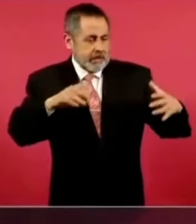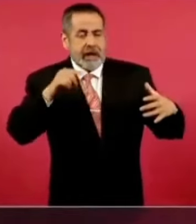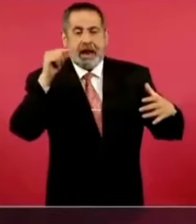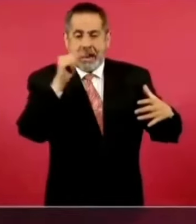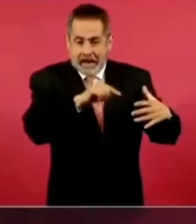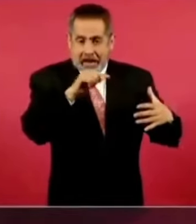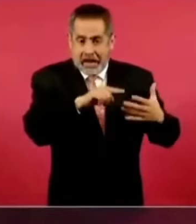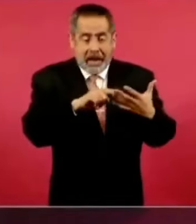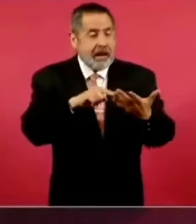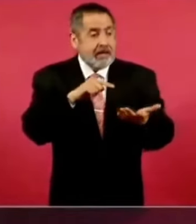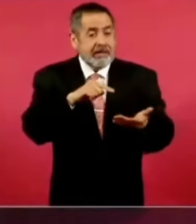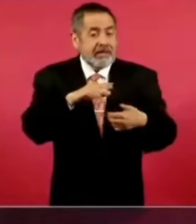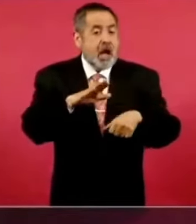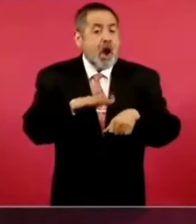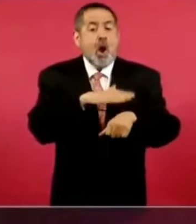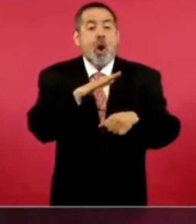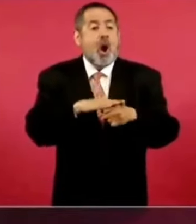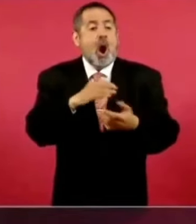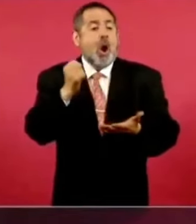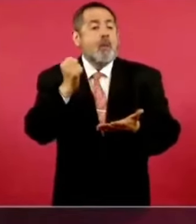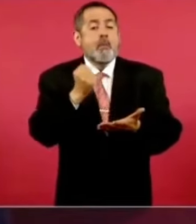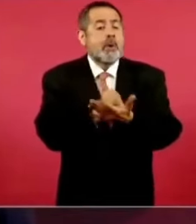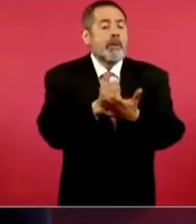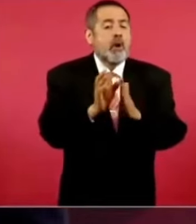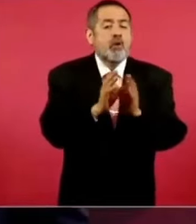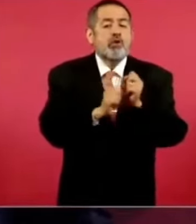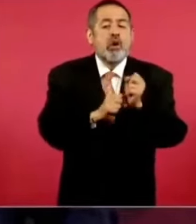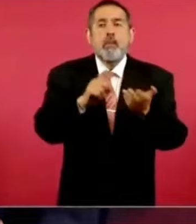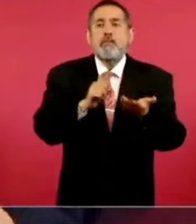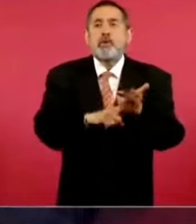donde se aprueba la Constitución de